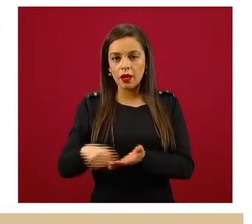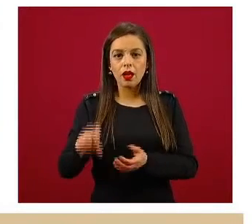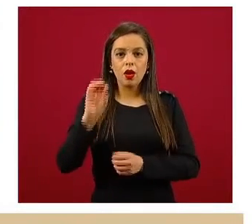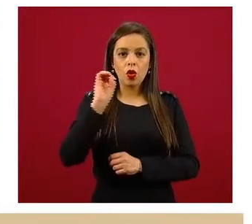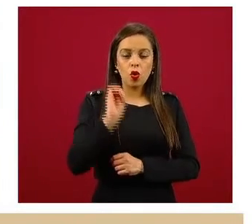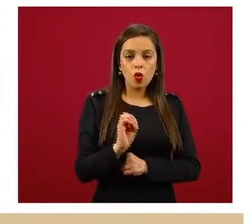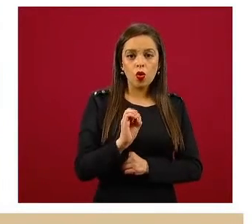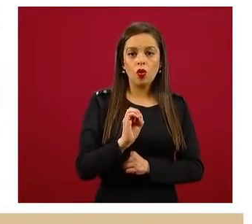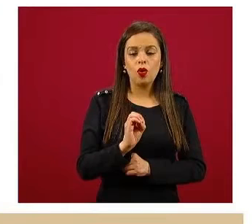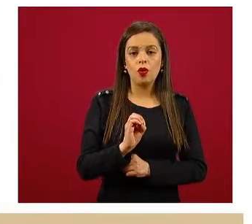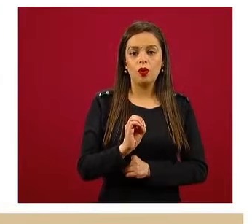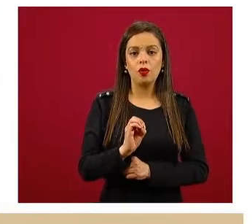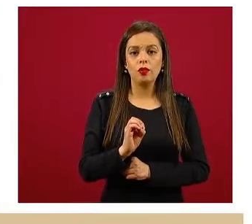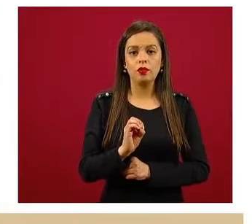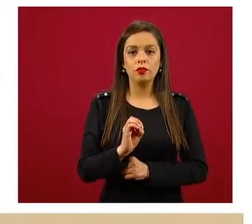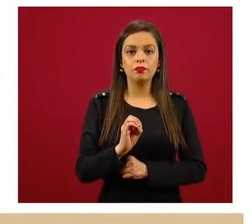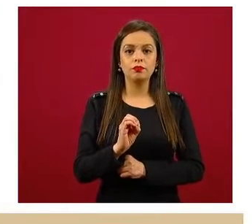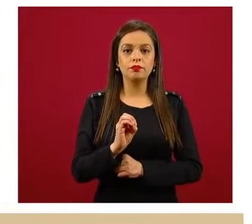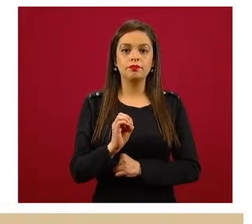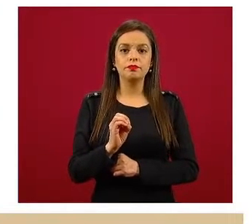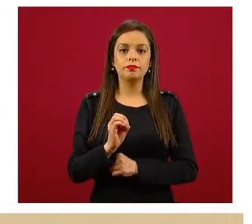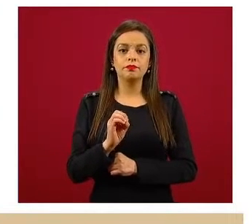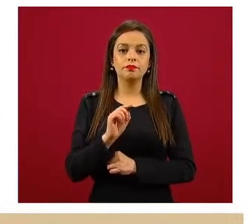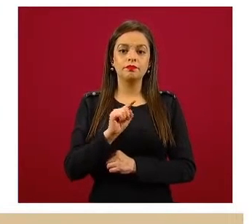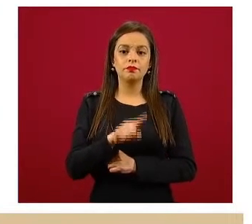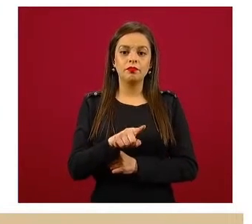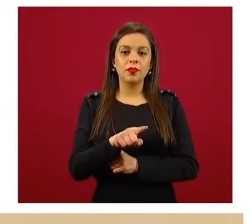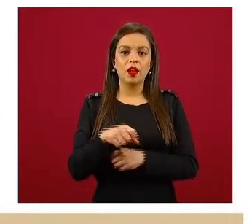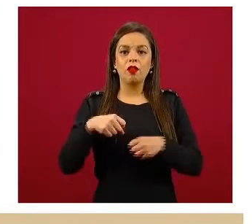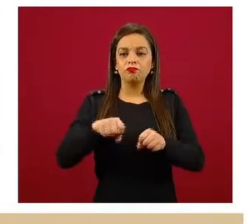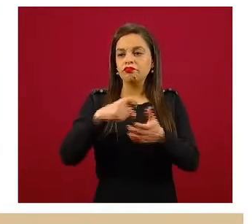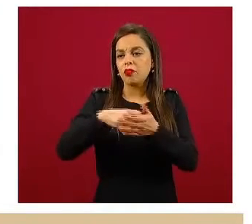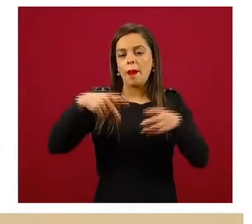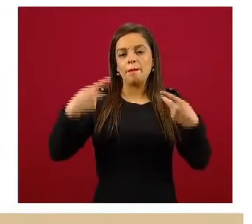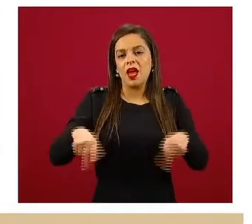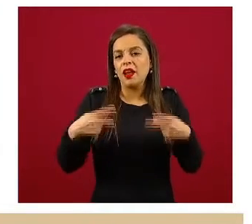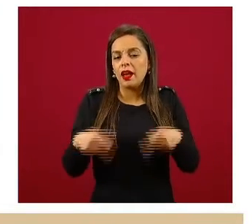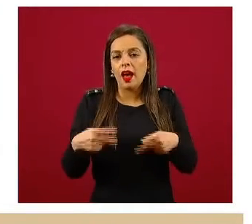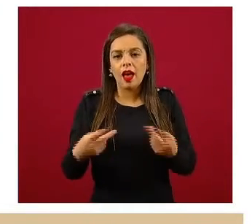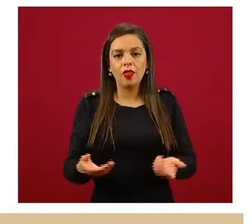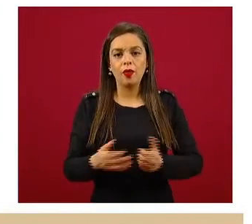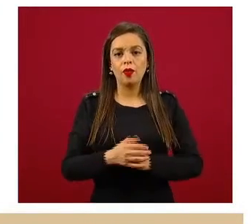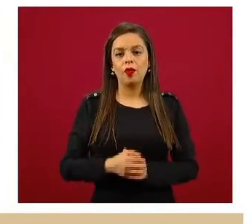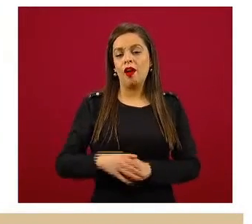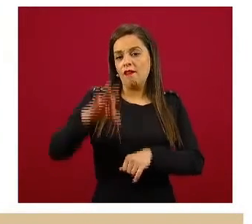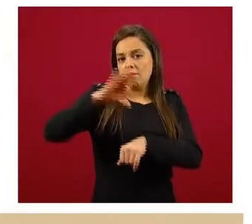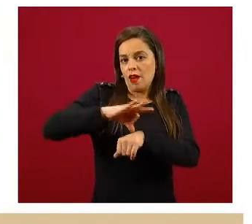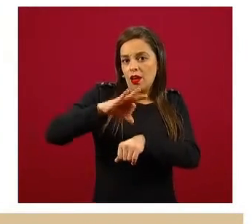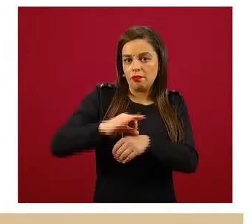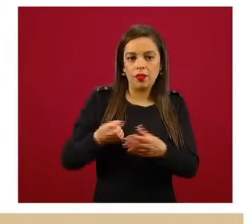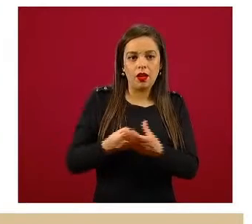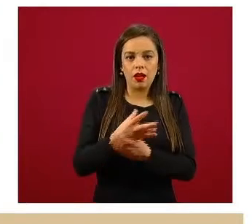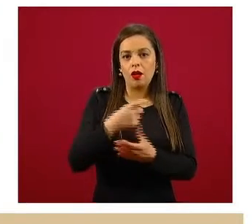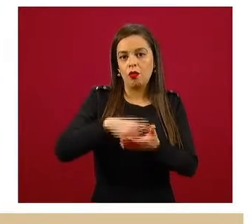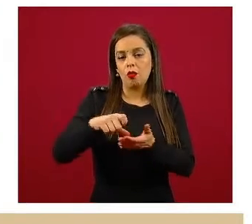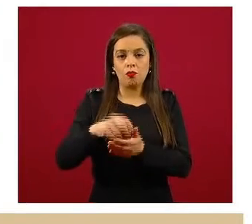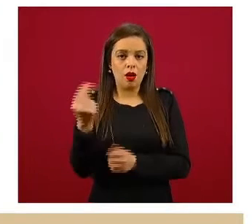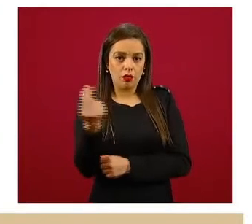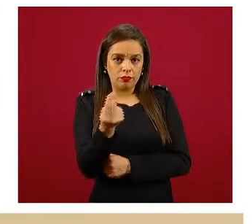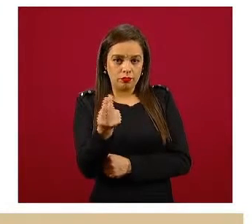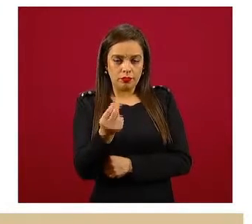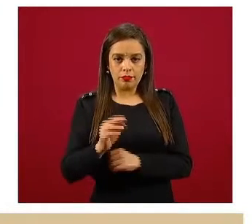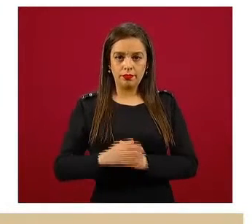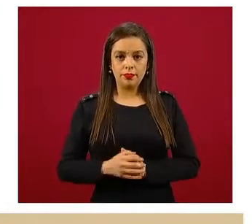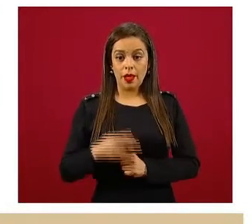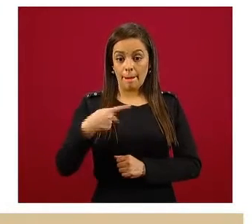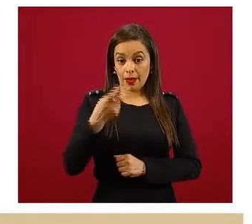para movilizarse al súper, a movilizarse al mercado, movilizarse a la farmacia. Pero a partir